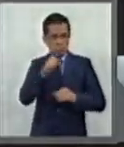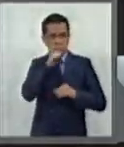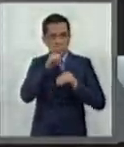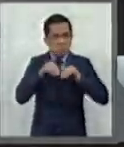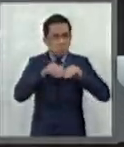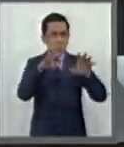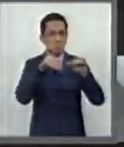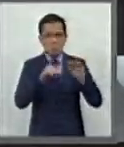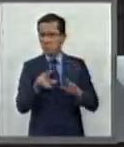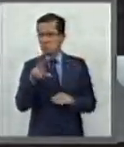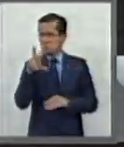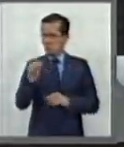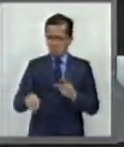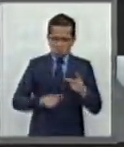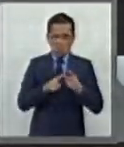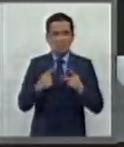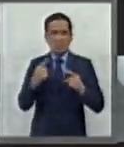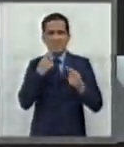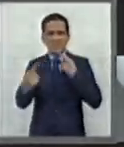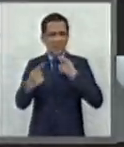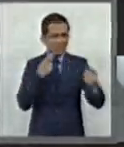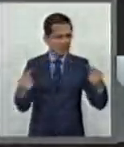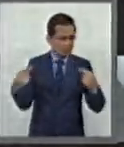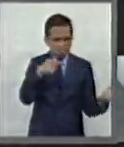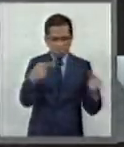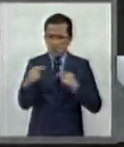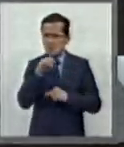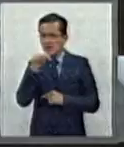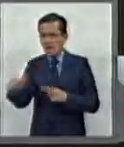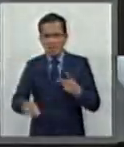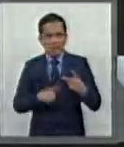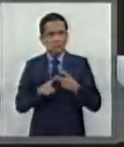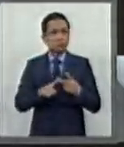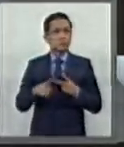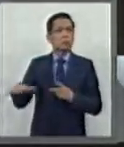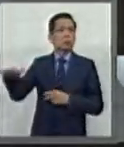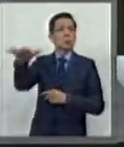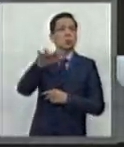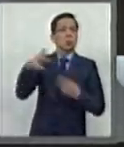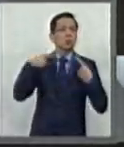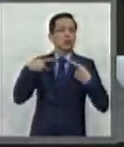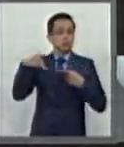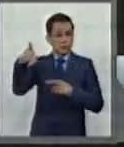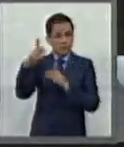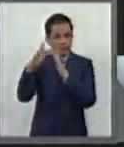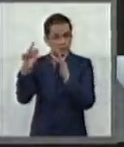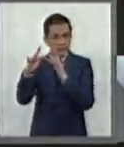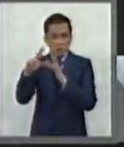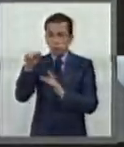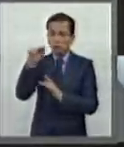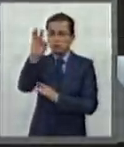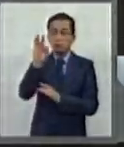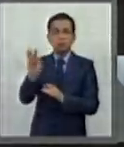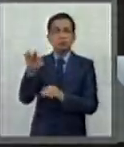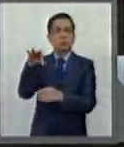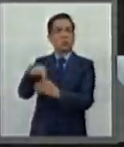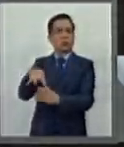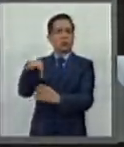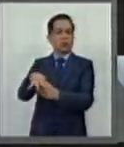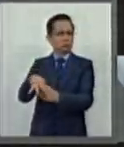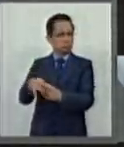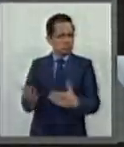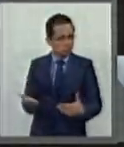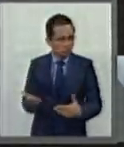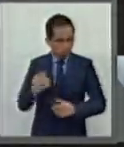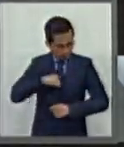más limitaciones a la publicidad de los partidos políticos, votó el 80% de los franceses. Nosotros necesitamos construir